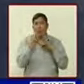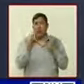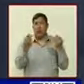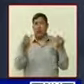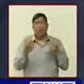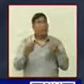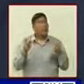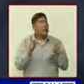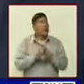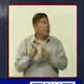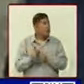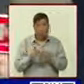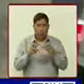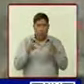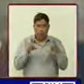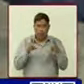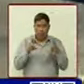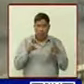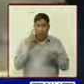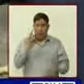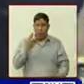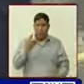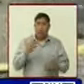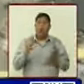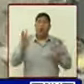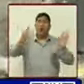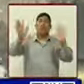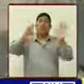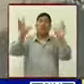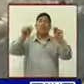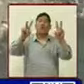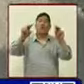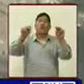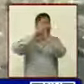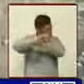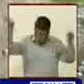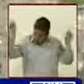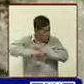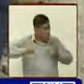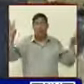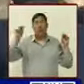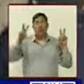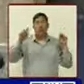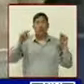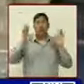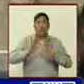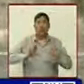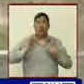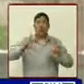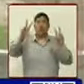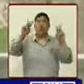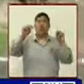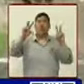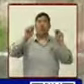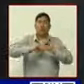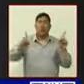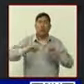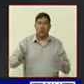ejemplo, tengo yo las primeras imágenes. Espérame, espérame. ¡No hay paso! ¡No hay paso! ¡No hay